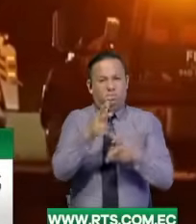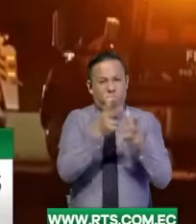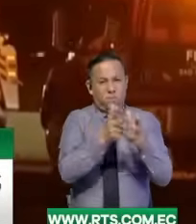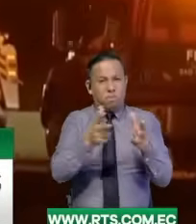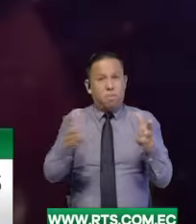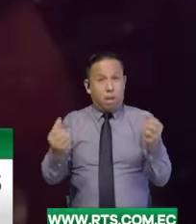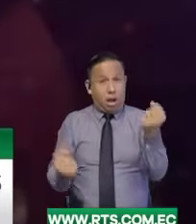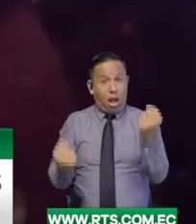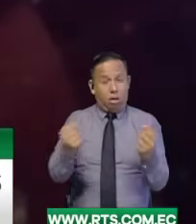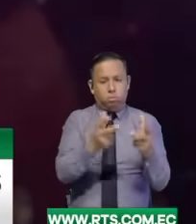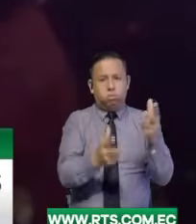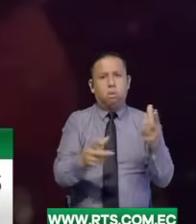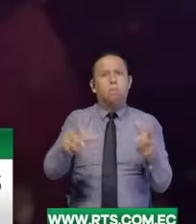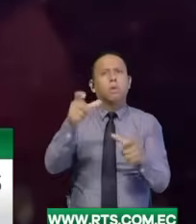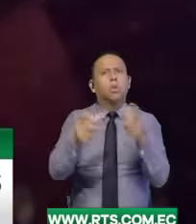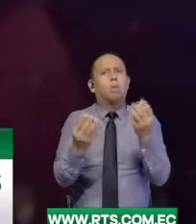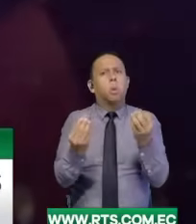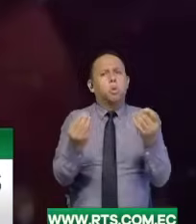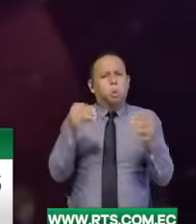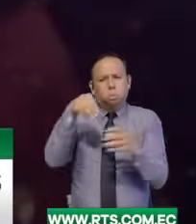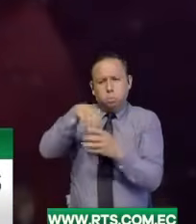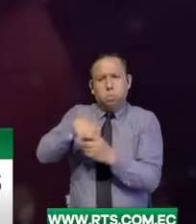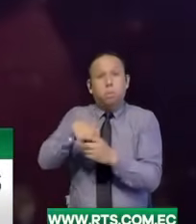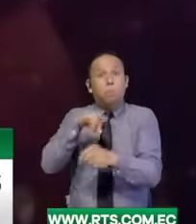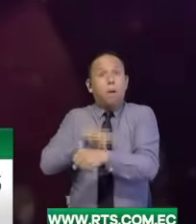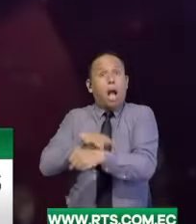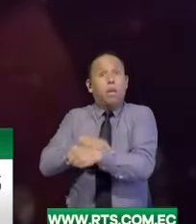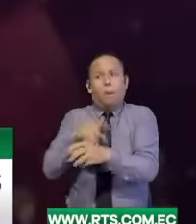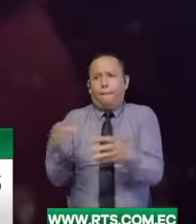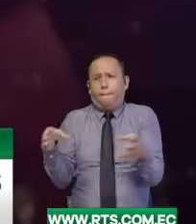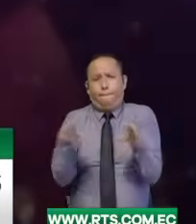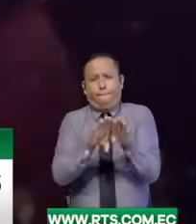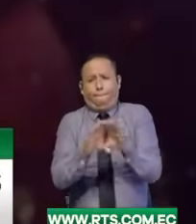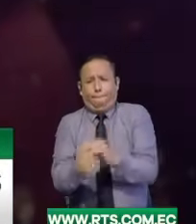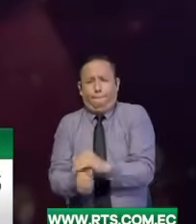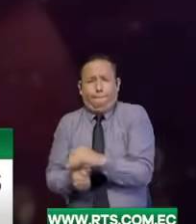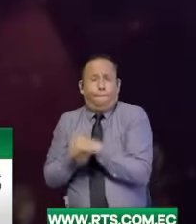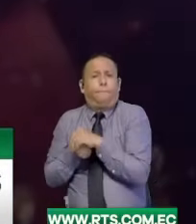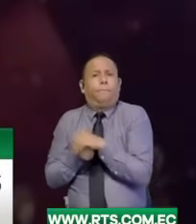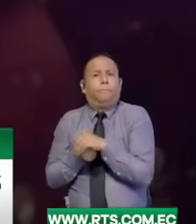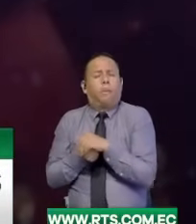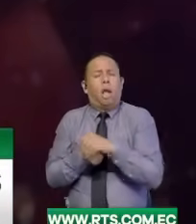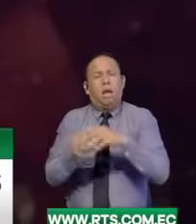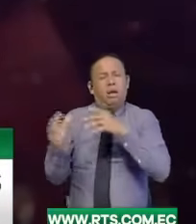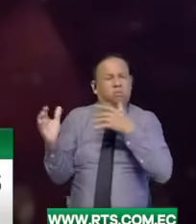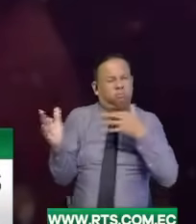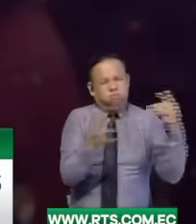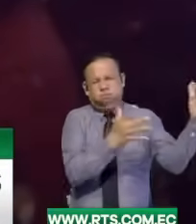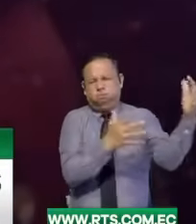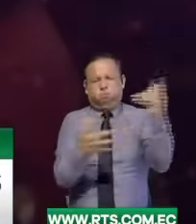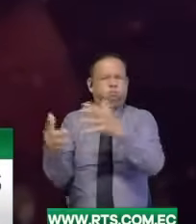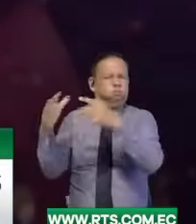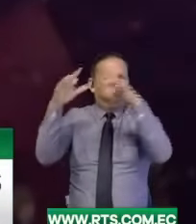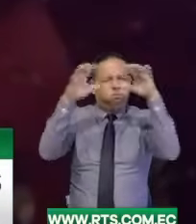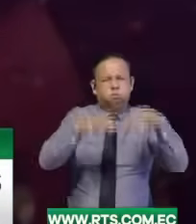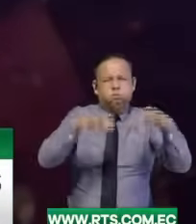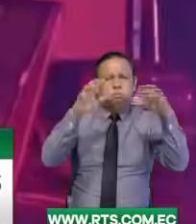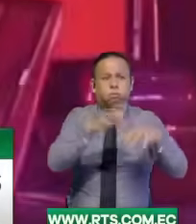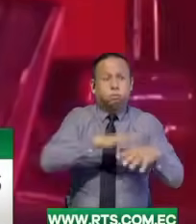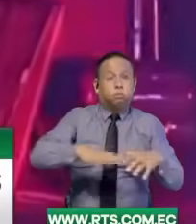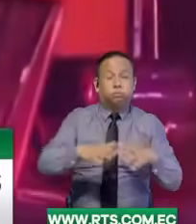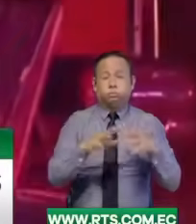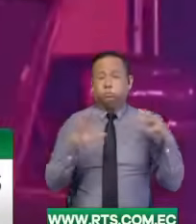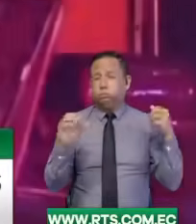de personas se refugiaron en un baño. Las tormentas provocaron el mayor daño en la región que abarca del norte